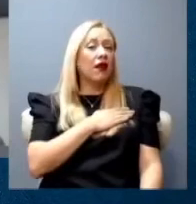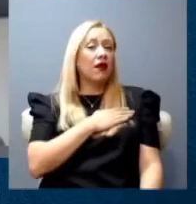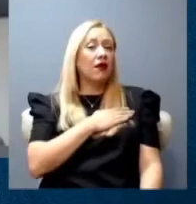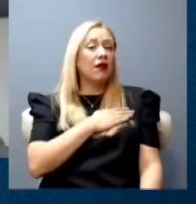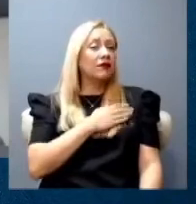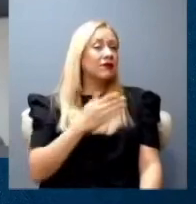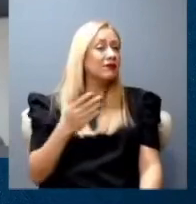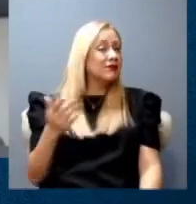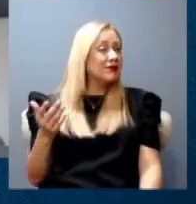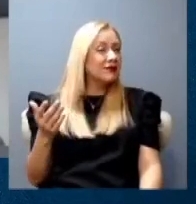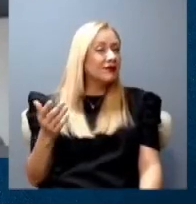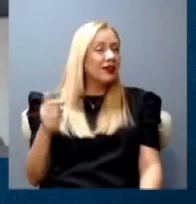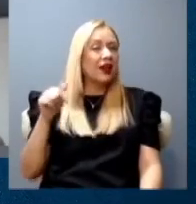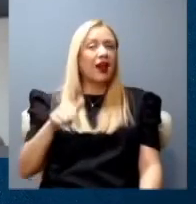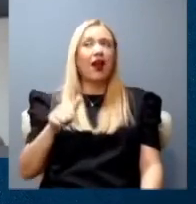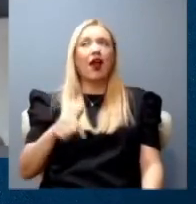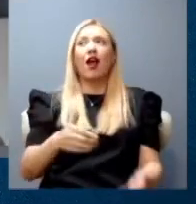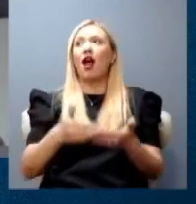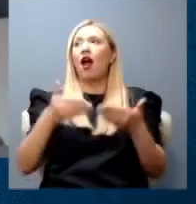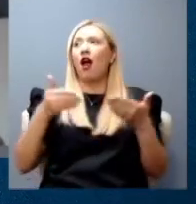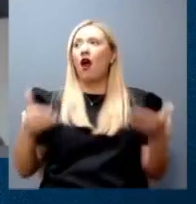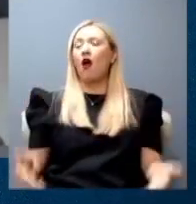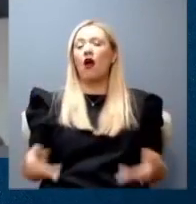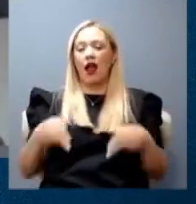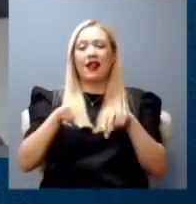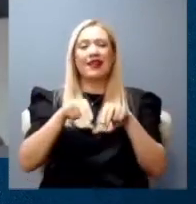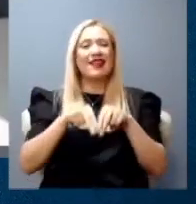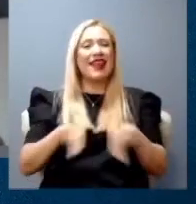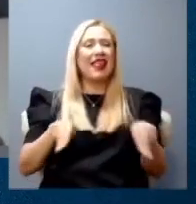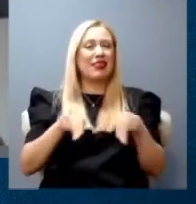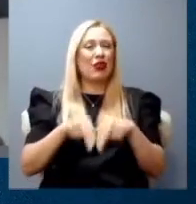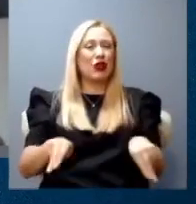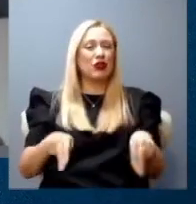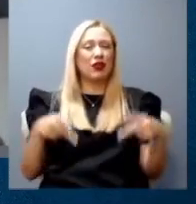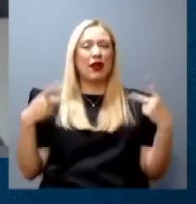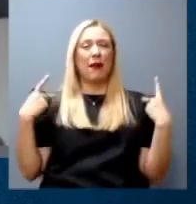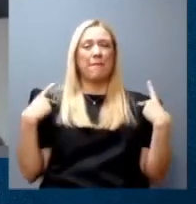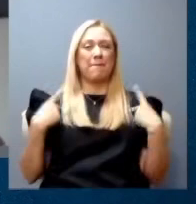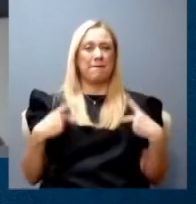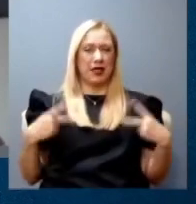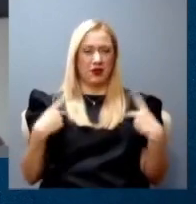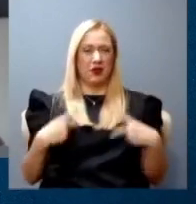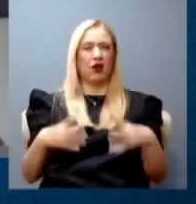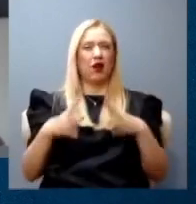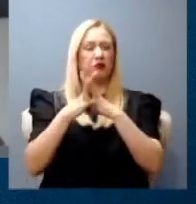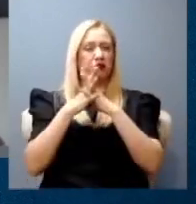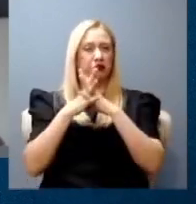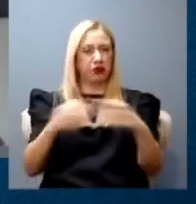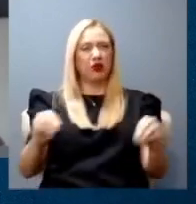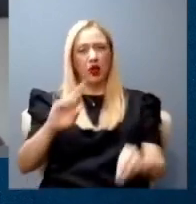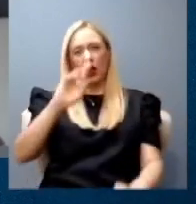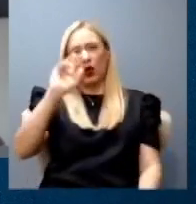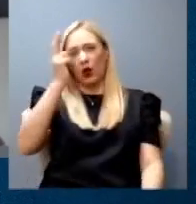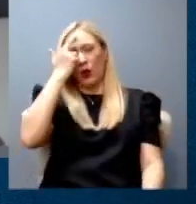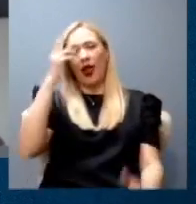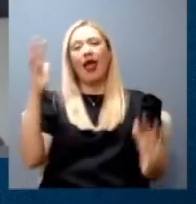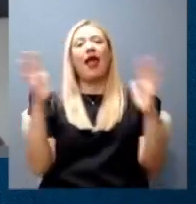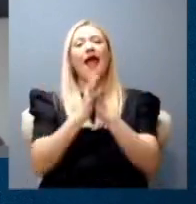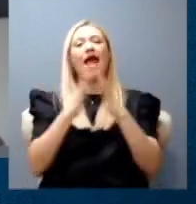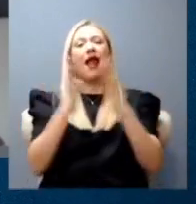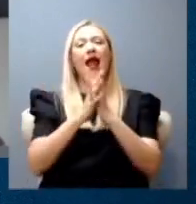una nueva generación, la generación de los nietos de personas que fueran desaparecidas durante la guerra